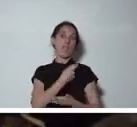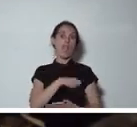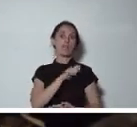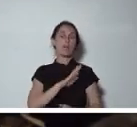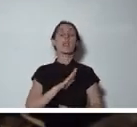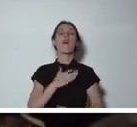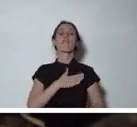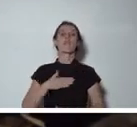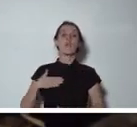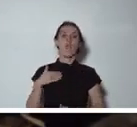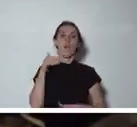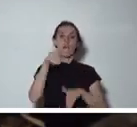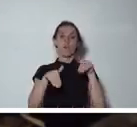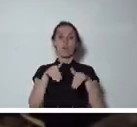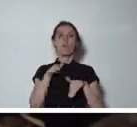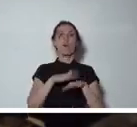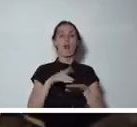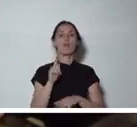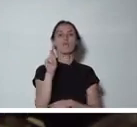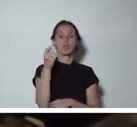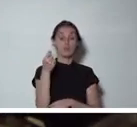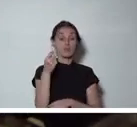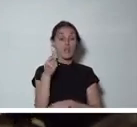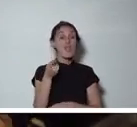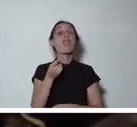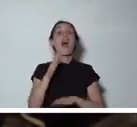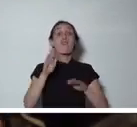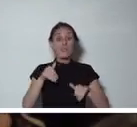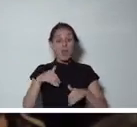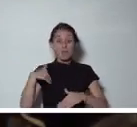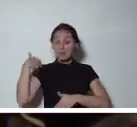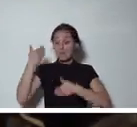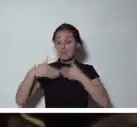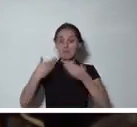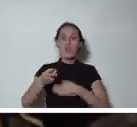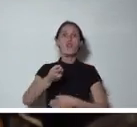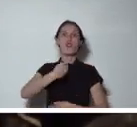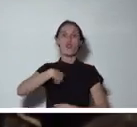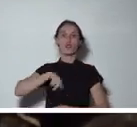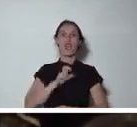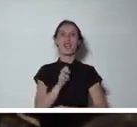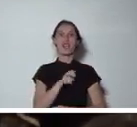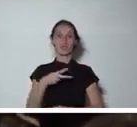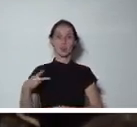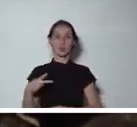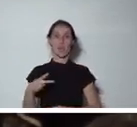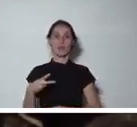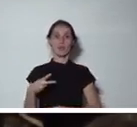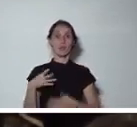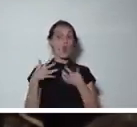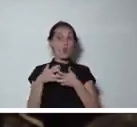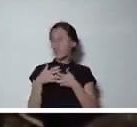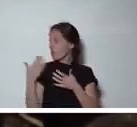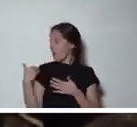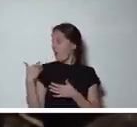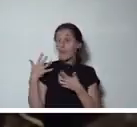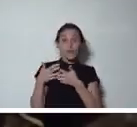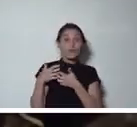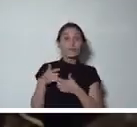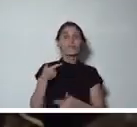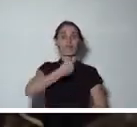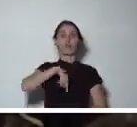el resultado de esas luchas por eso es importante que mantengamos la memoria viva la memoria es nuestra mejor herramienta para construir el